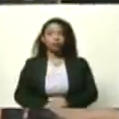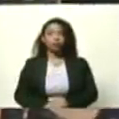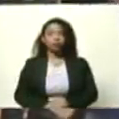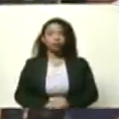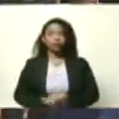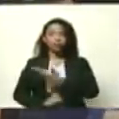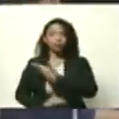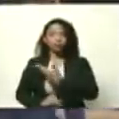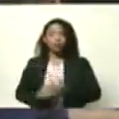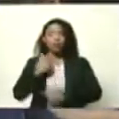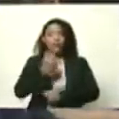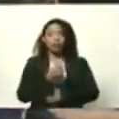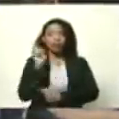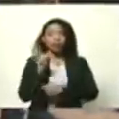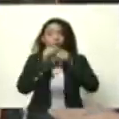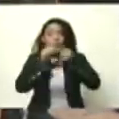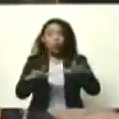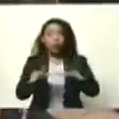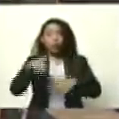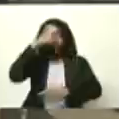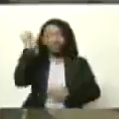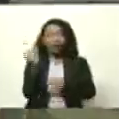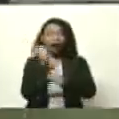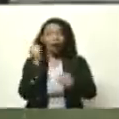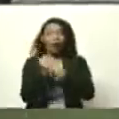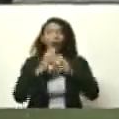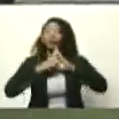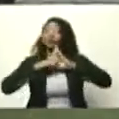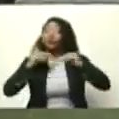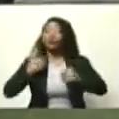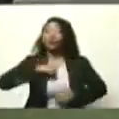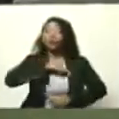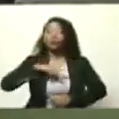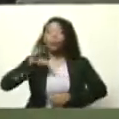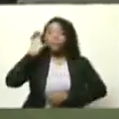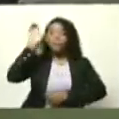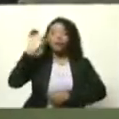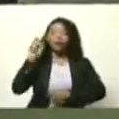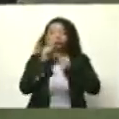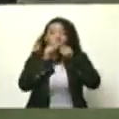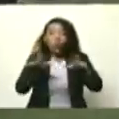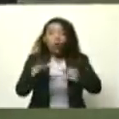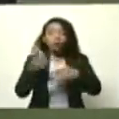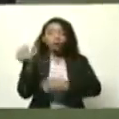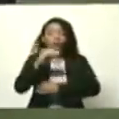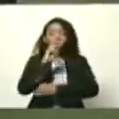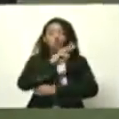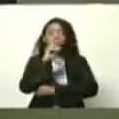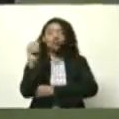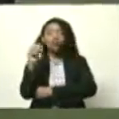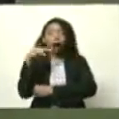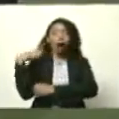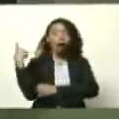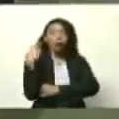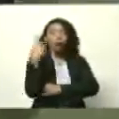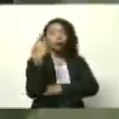Hay que destacar que fue un despliegue operacional en todo nuestro país, un despliegue además de más de 200